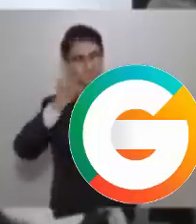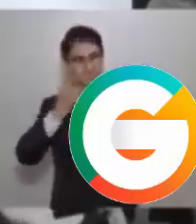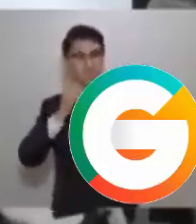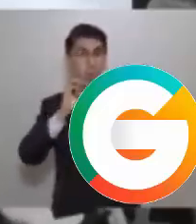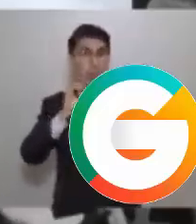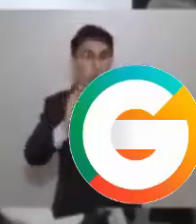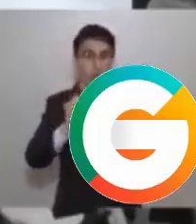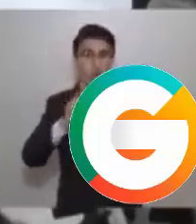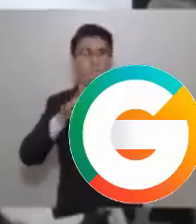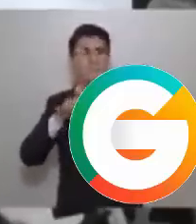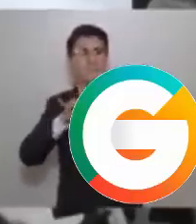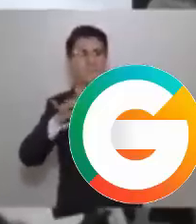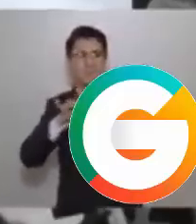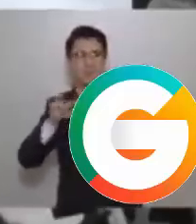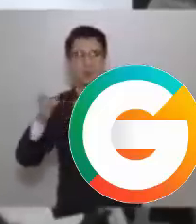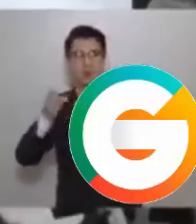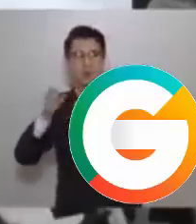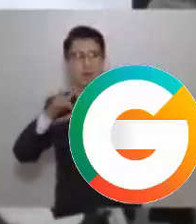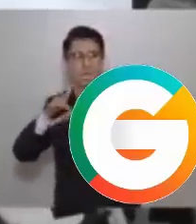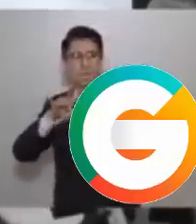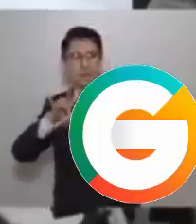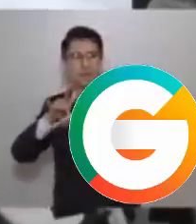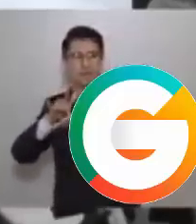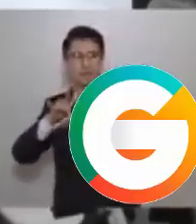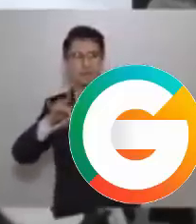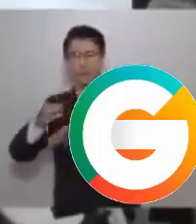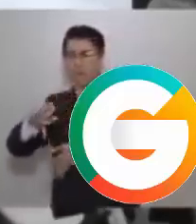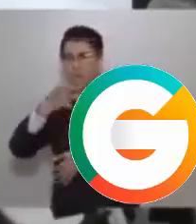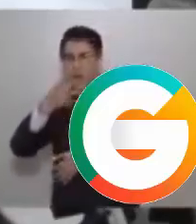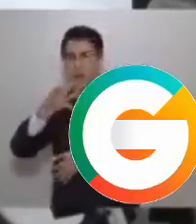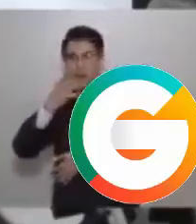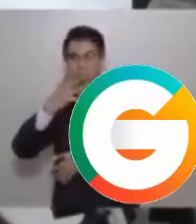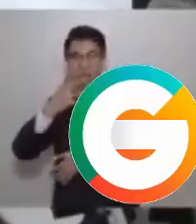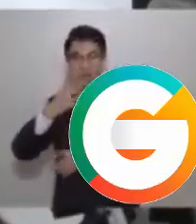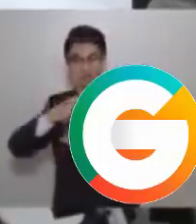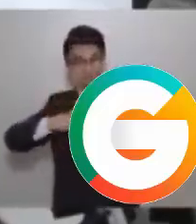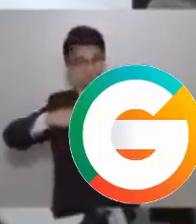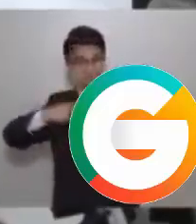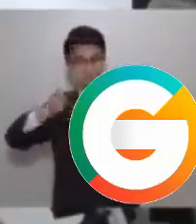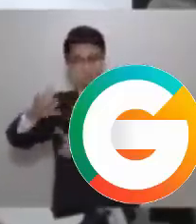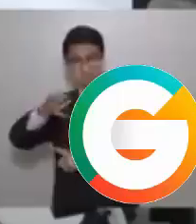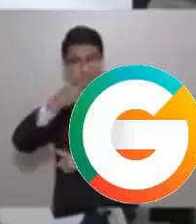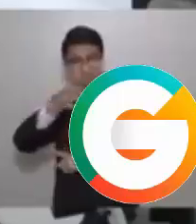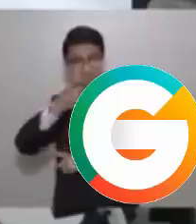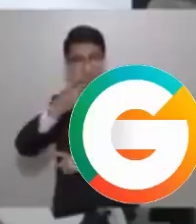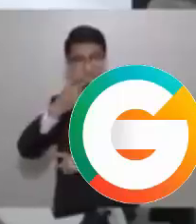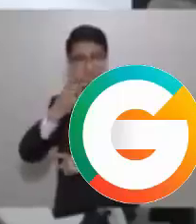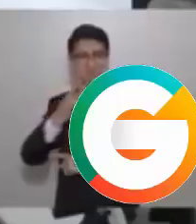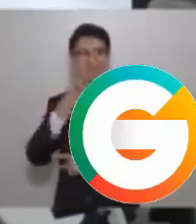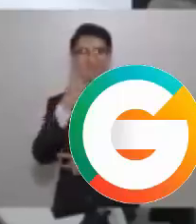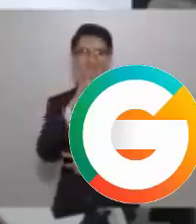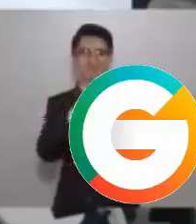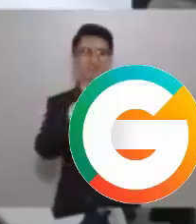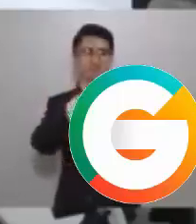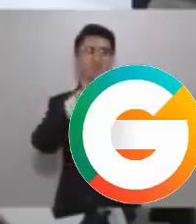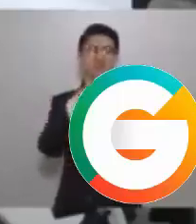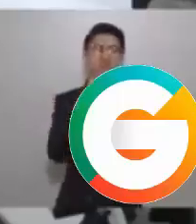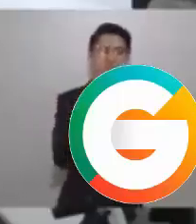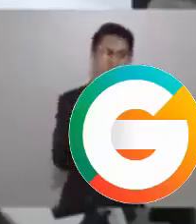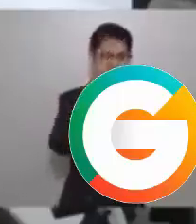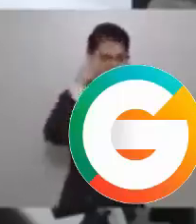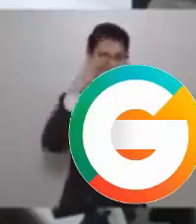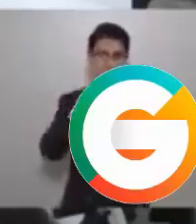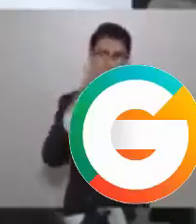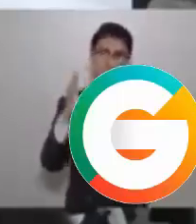que se encontraba consumiendo bebidas alcohólicas con dos de sus amigos en el exterior del domicilio justamente de uno de ellos.